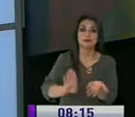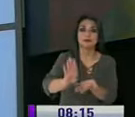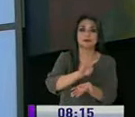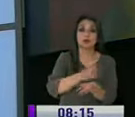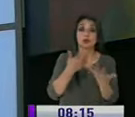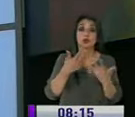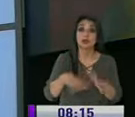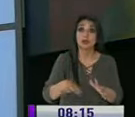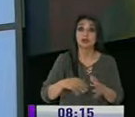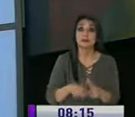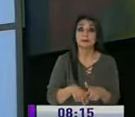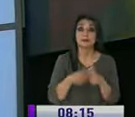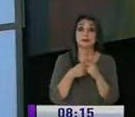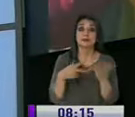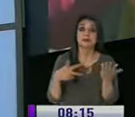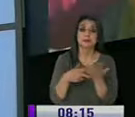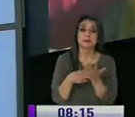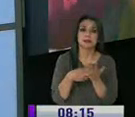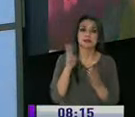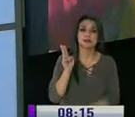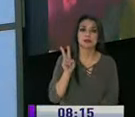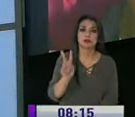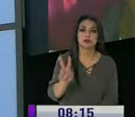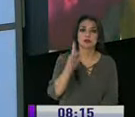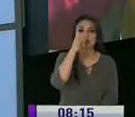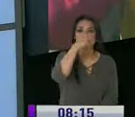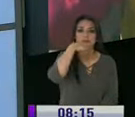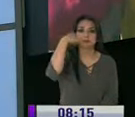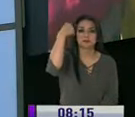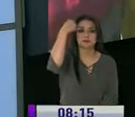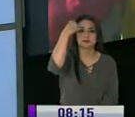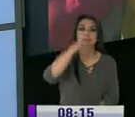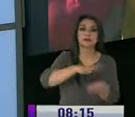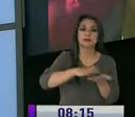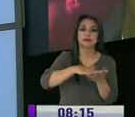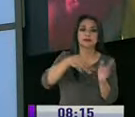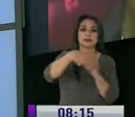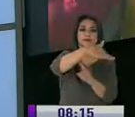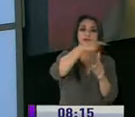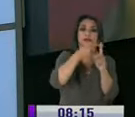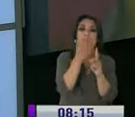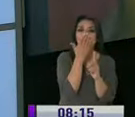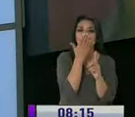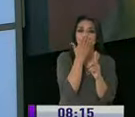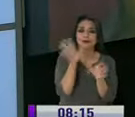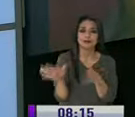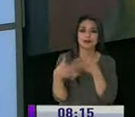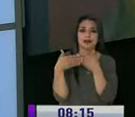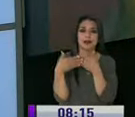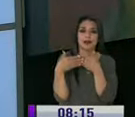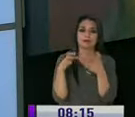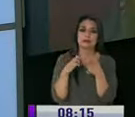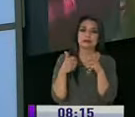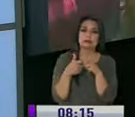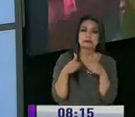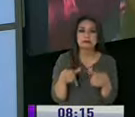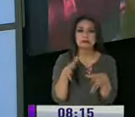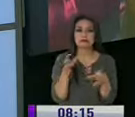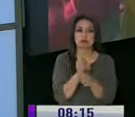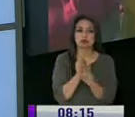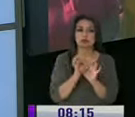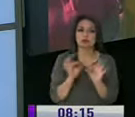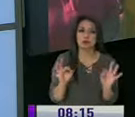paso a la reactivación de la parada del trole de la Carolina, la misma que se encontraba cerrada y que, a decir de los moradores, generó inseguridad. Así